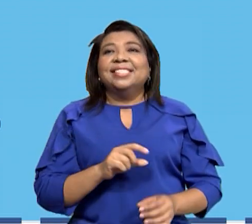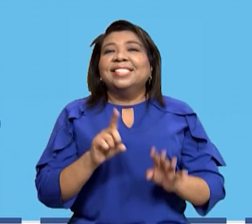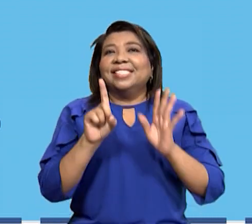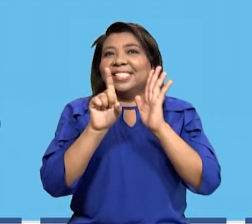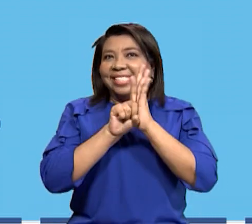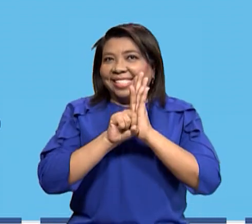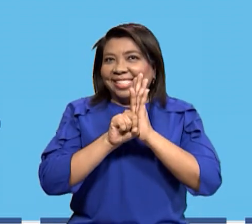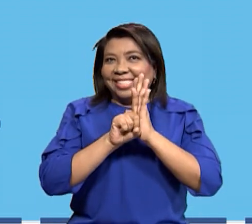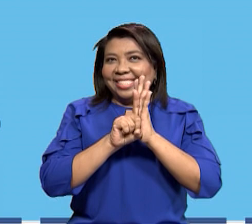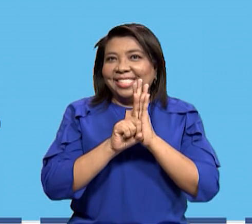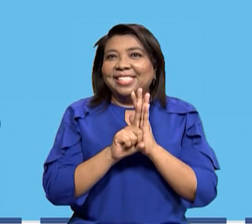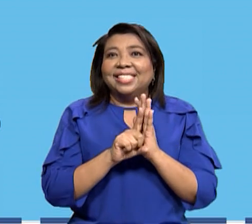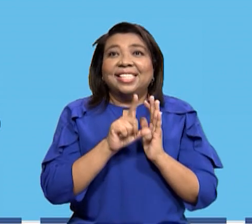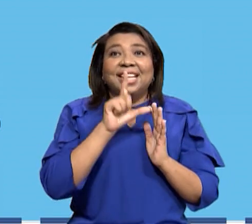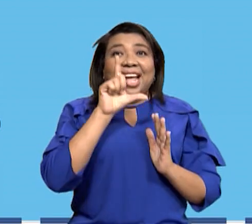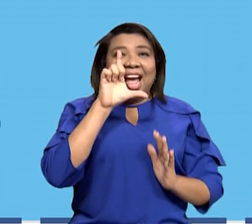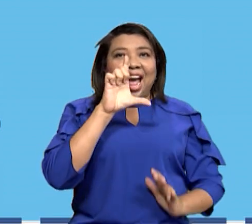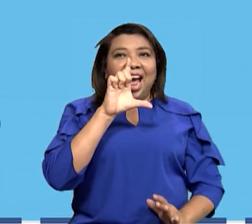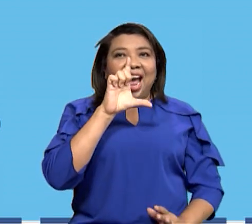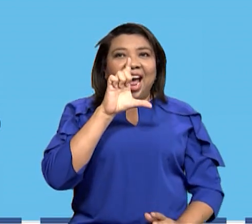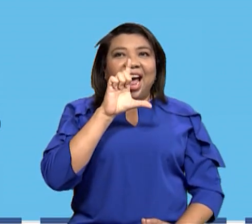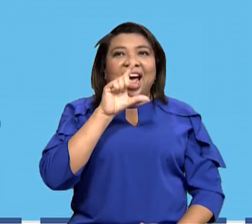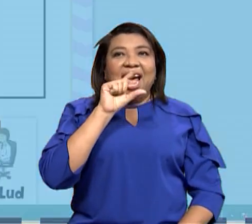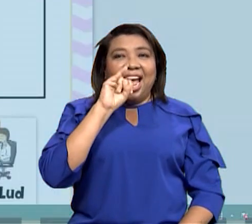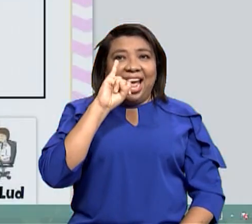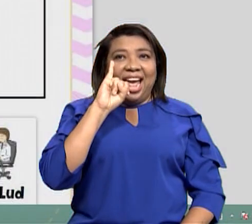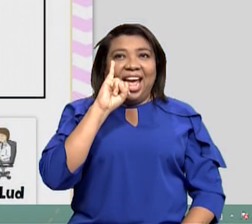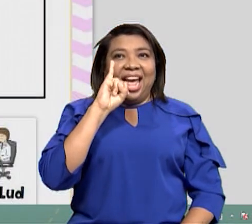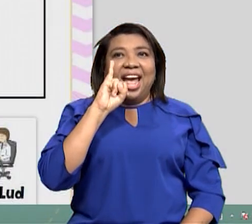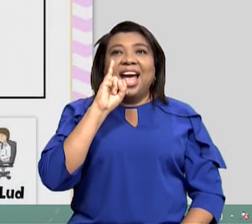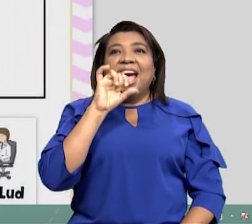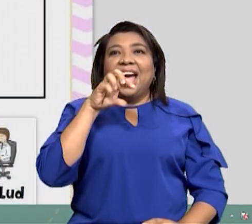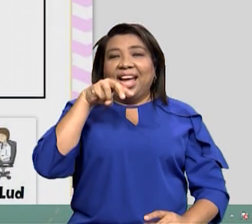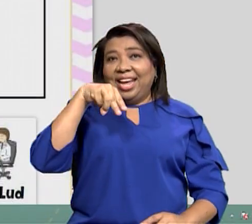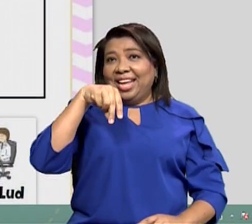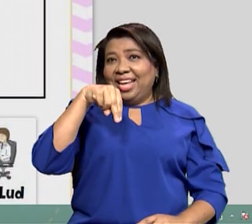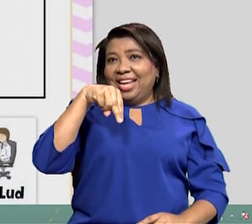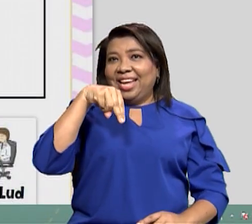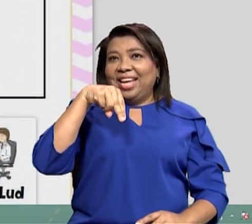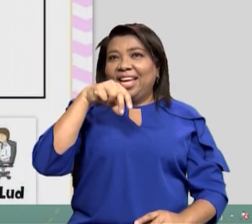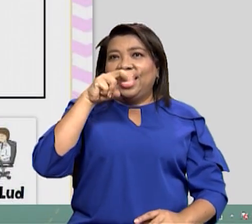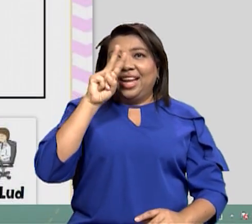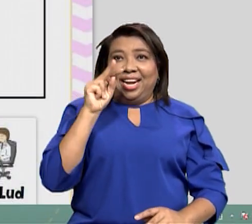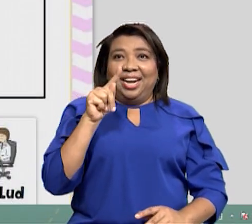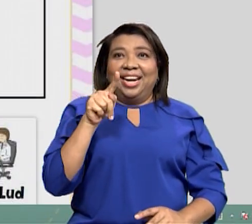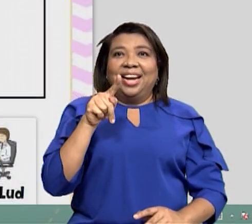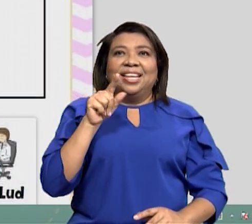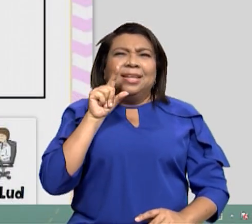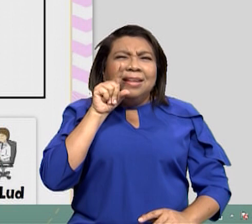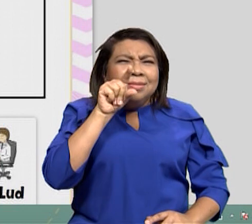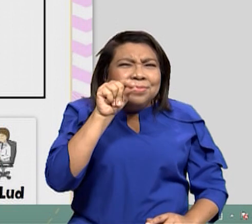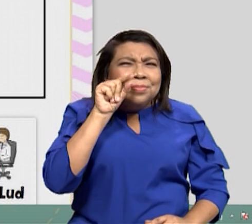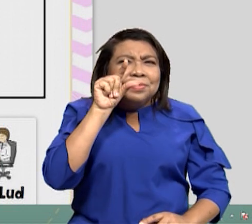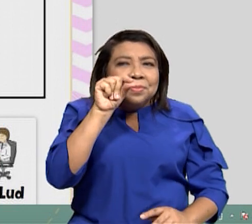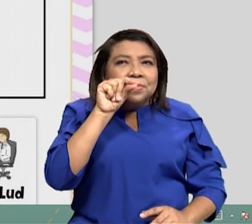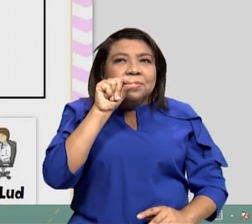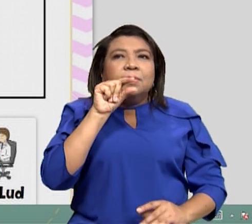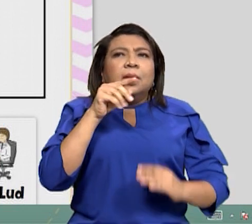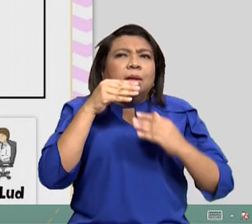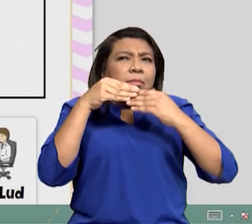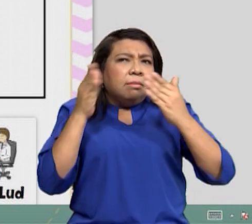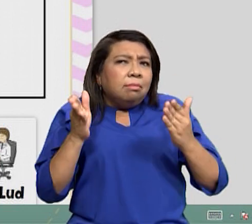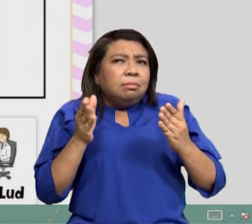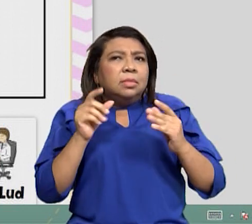aquí te va a aparecer el siguiente la siguiente pantalla la siguiente actividad como podrás ver está